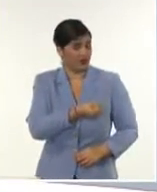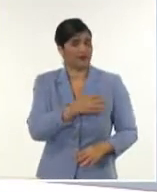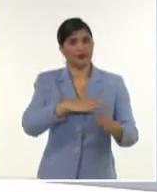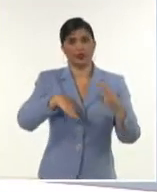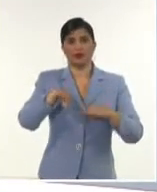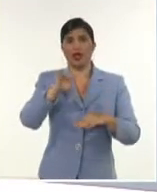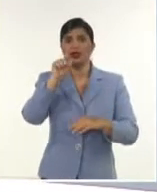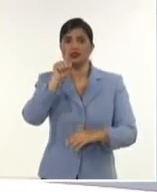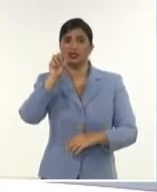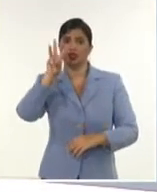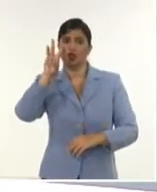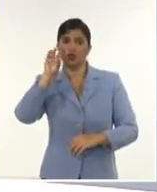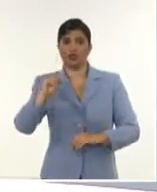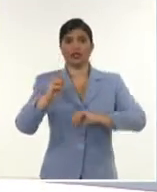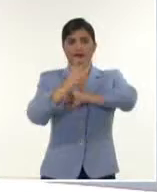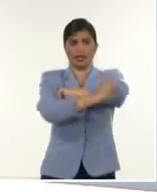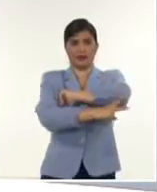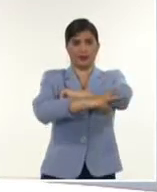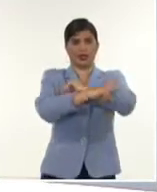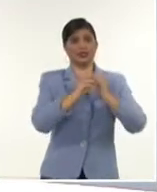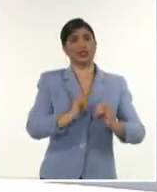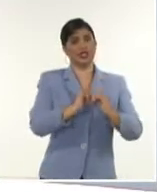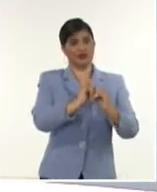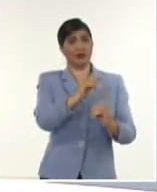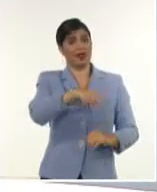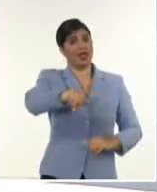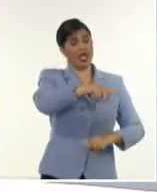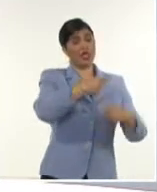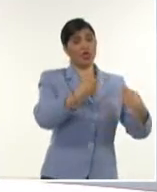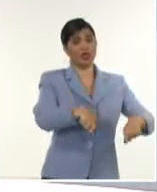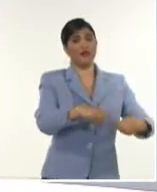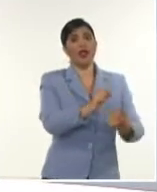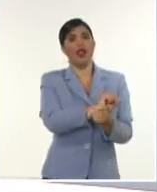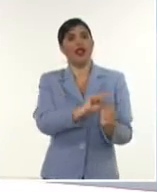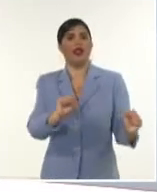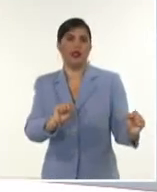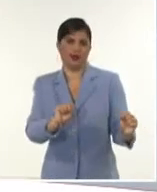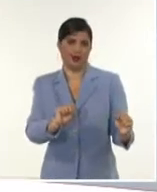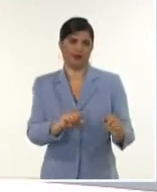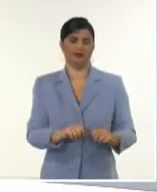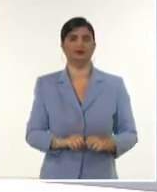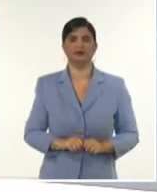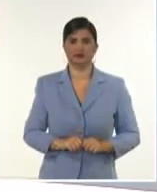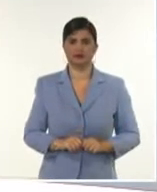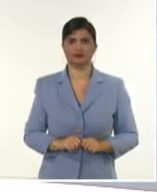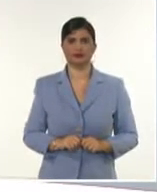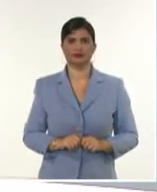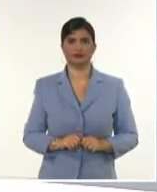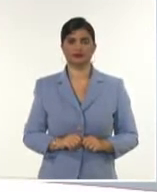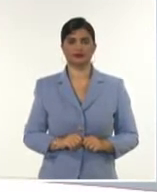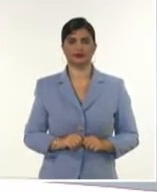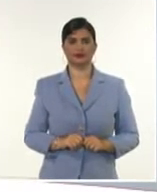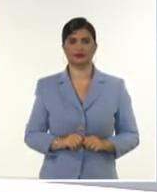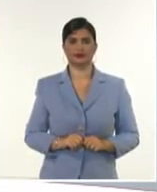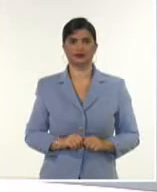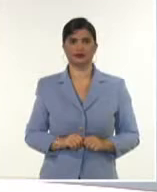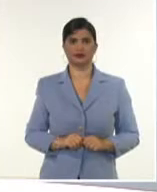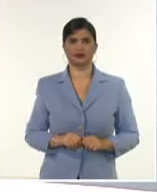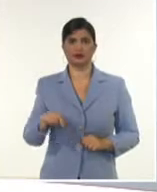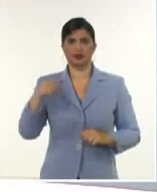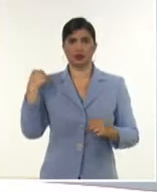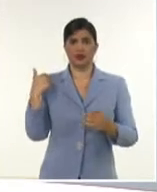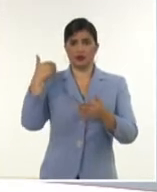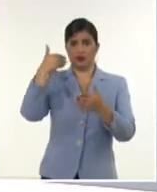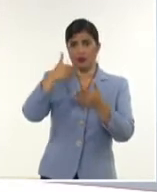reconocen su derecho a ser país, pero los que no lo hacen tienen el poder para que Naciones Unidas no les suba la categoría que por ahora es apenas de